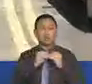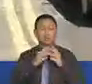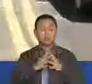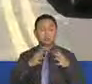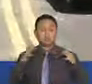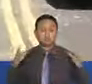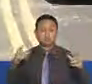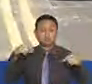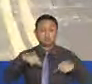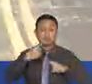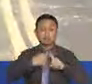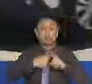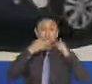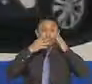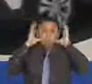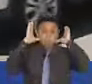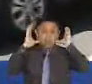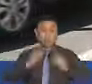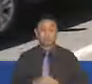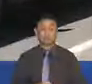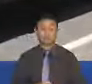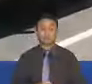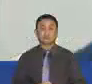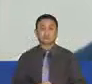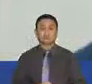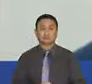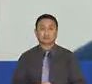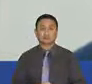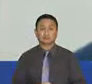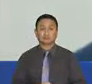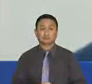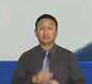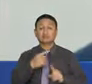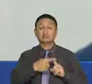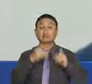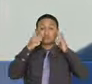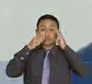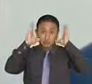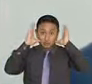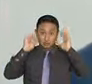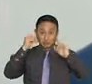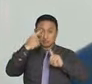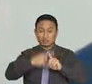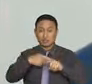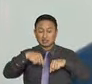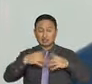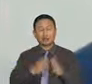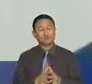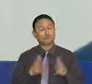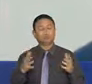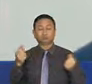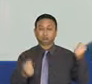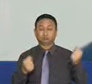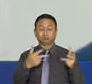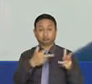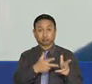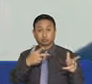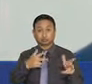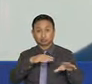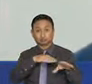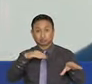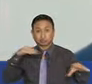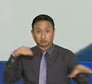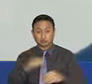alarmante en este periodo del año el mes de diciembre es un mes de alto tráfico y